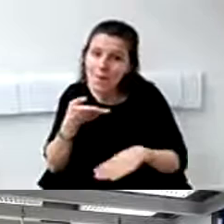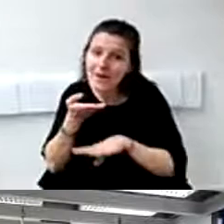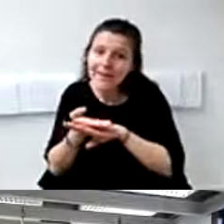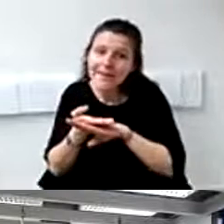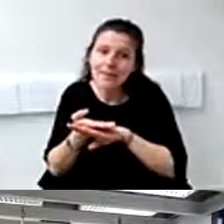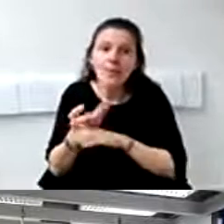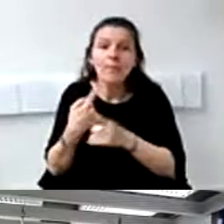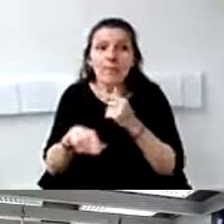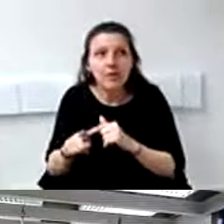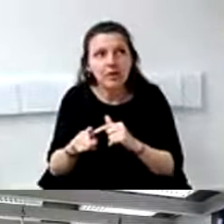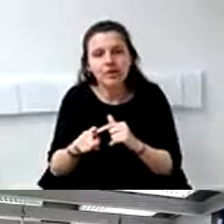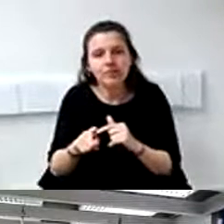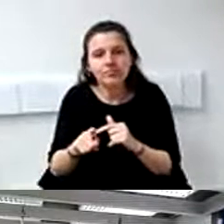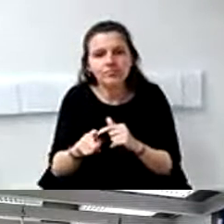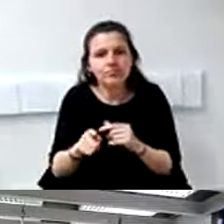que